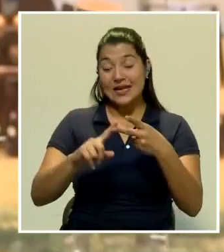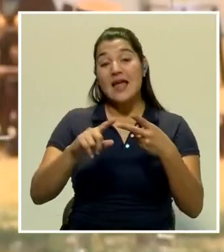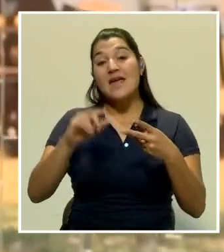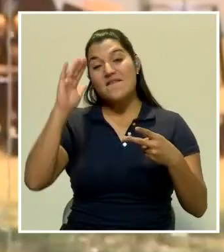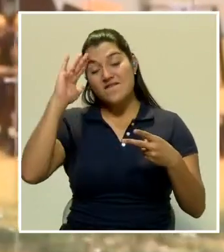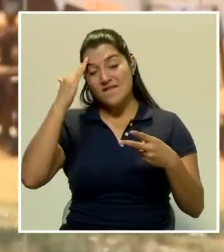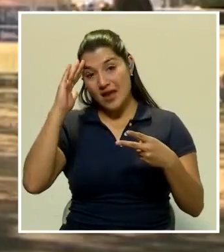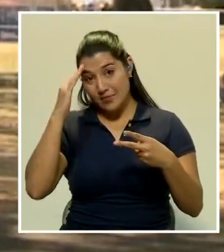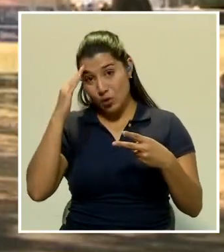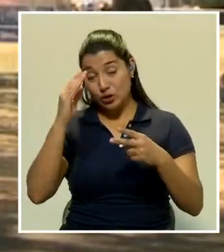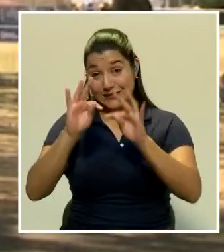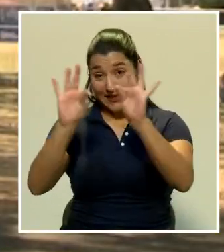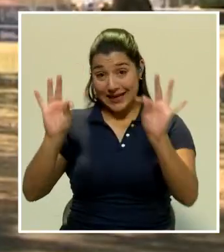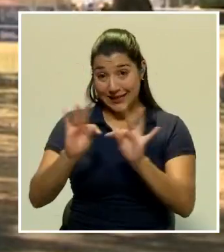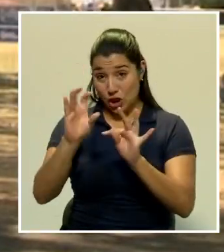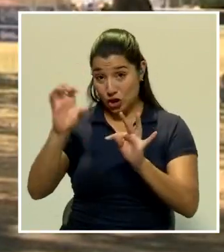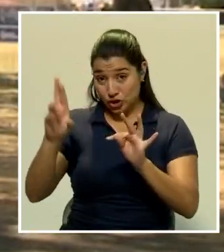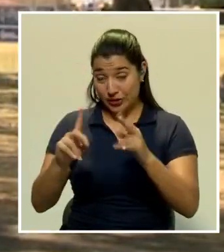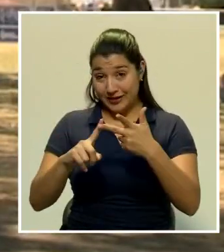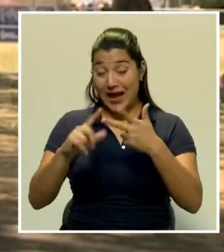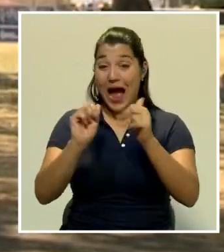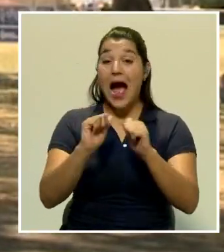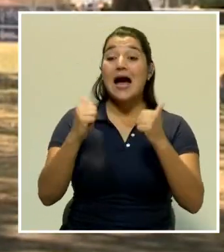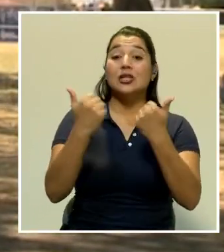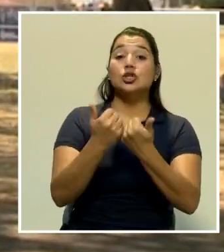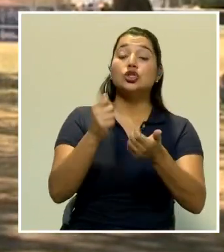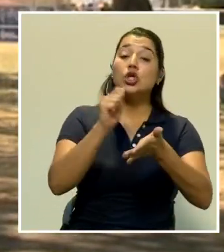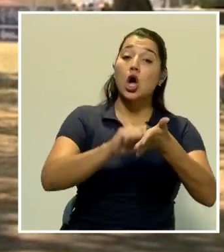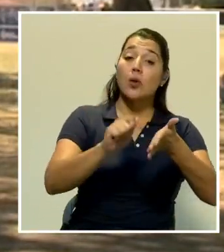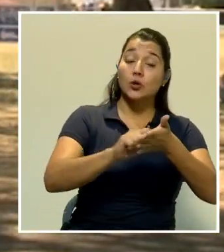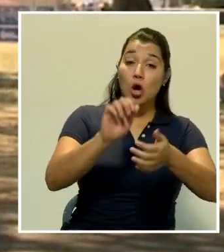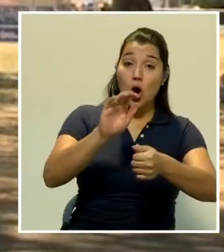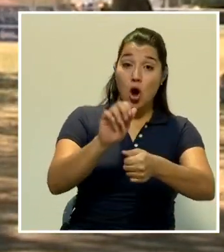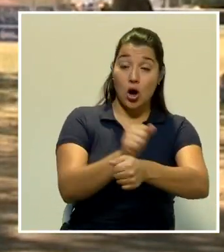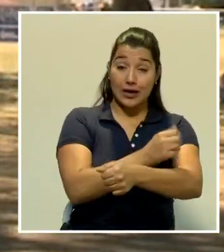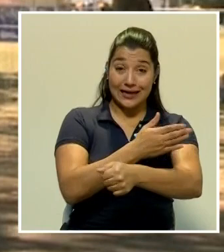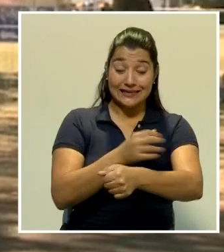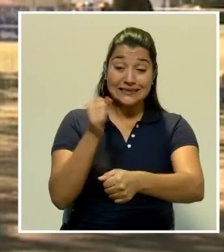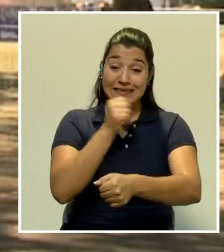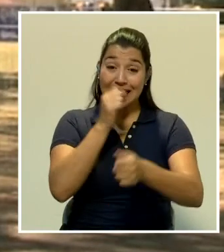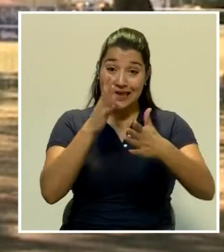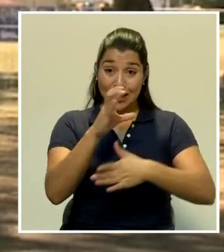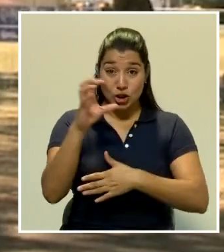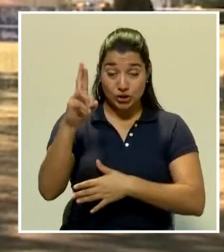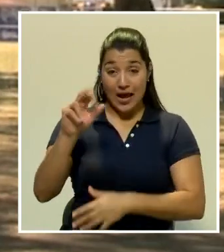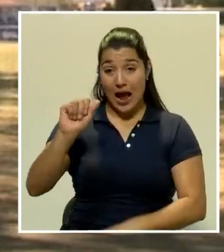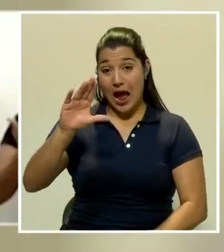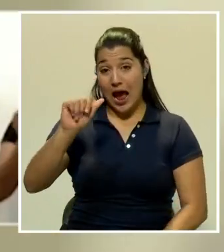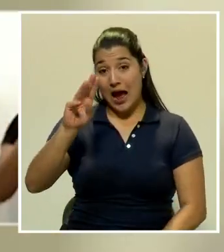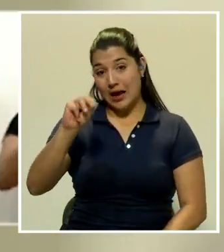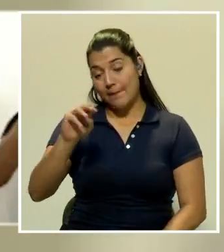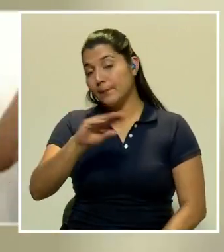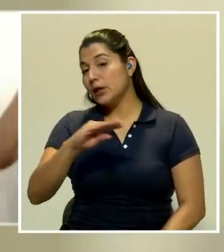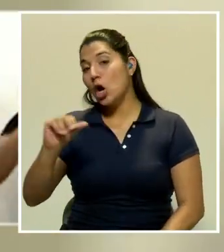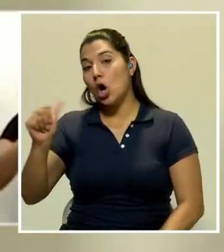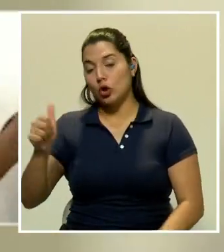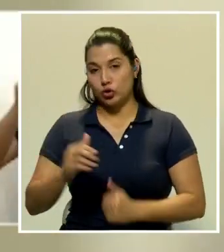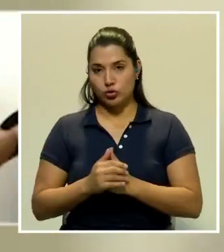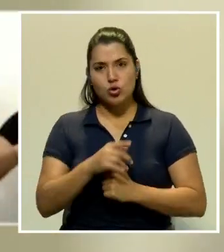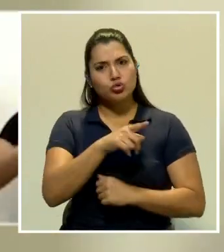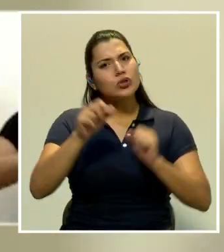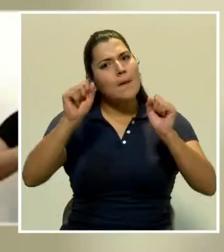Rica, la Asociación de Compositores y Autores Musicales de Costa Rica, ACAM, entre otros. Podrán disfrutar